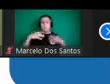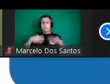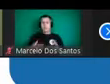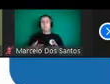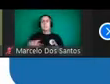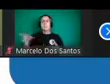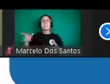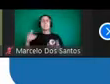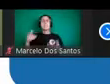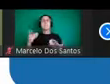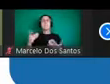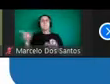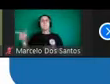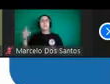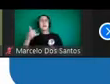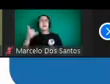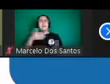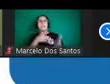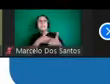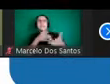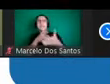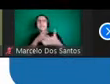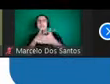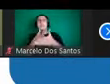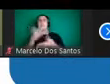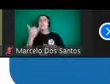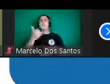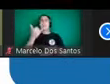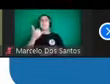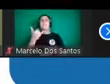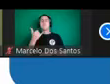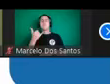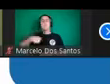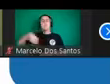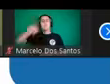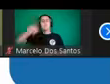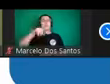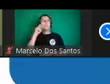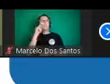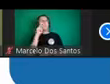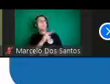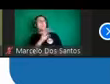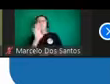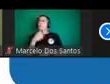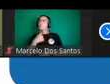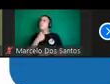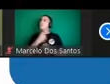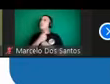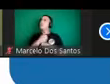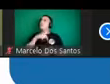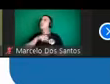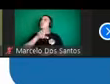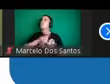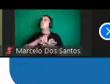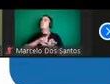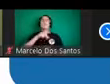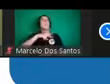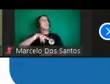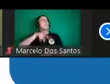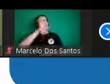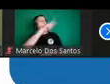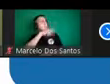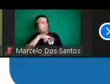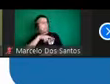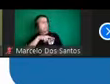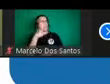un poco la infraestructura de nuestras oficinas, nuestros edificios. Sabemos que hay dificultades, bueno, tenemos